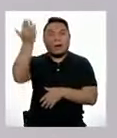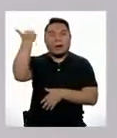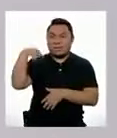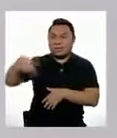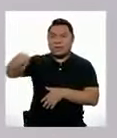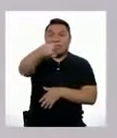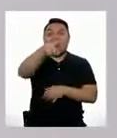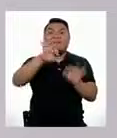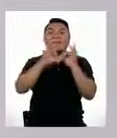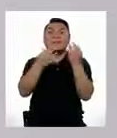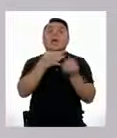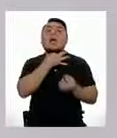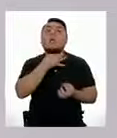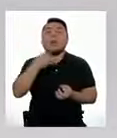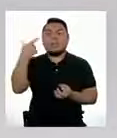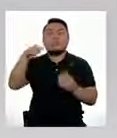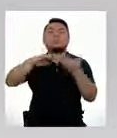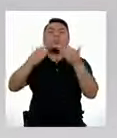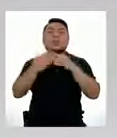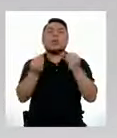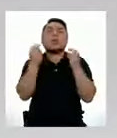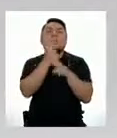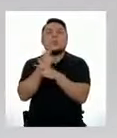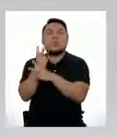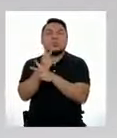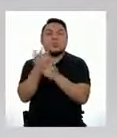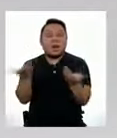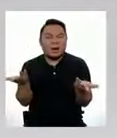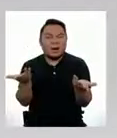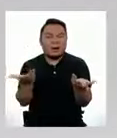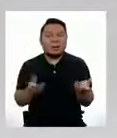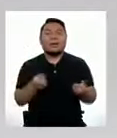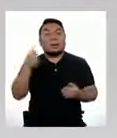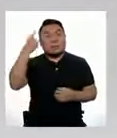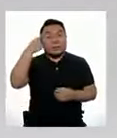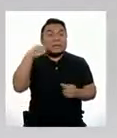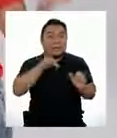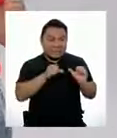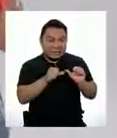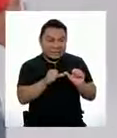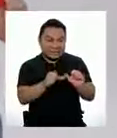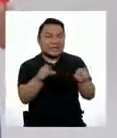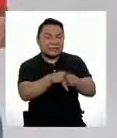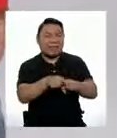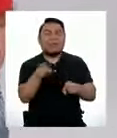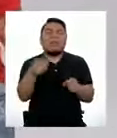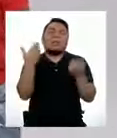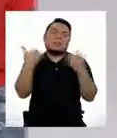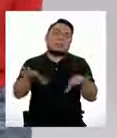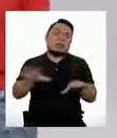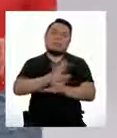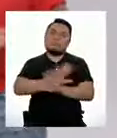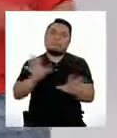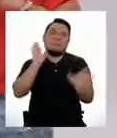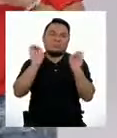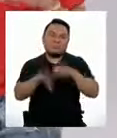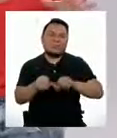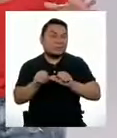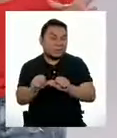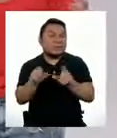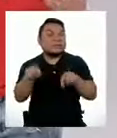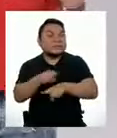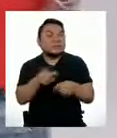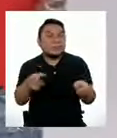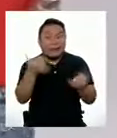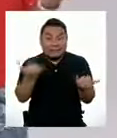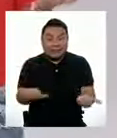tus familiares o comunidad? ¿Cuáles se han perdido y cuáles se mantienen actualmente? Durante esta semana vamos a